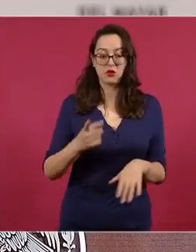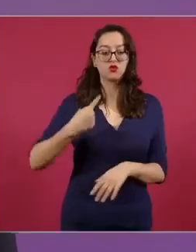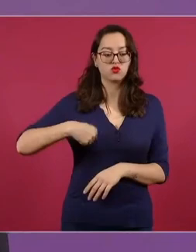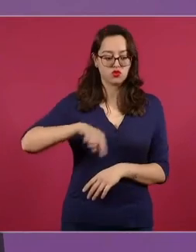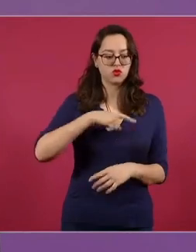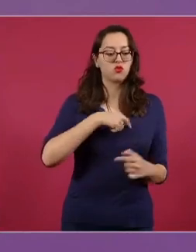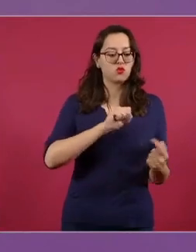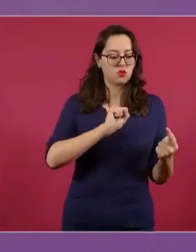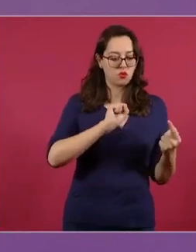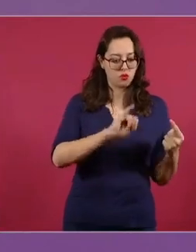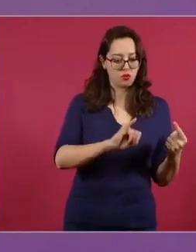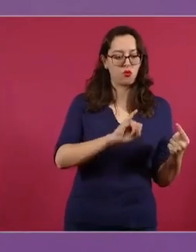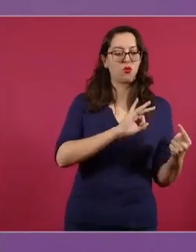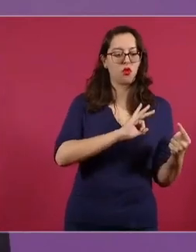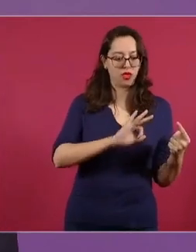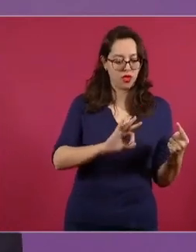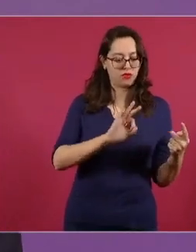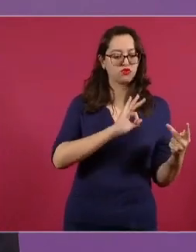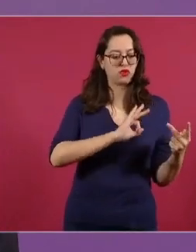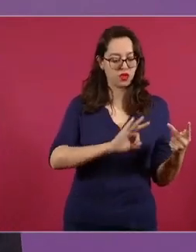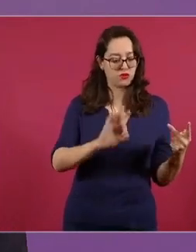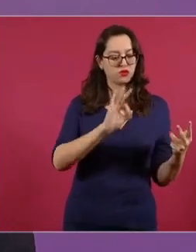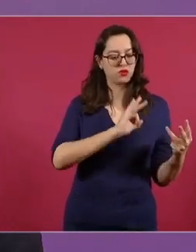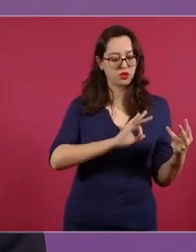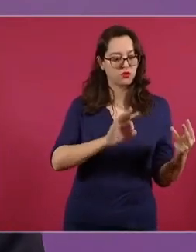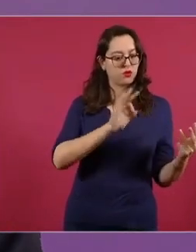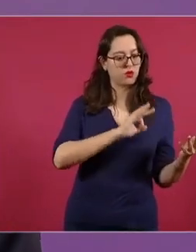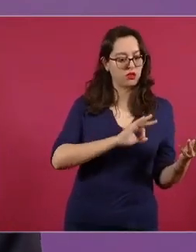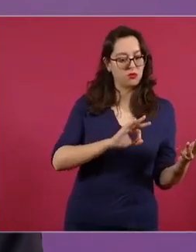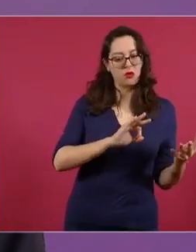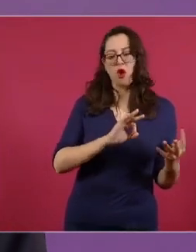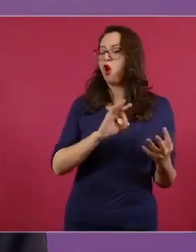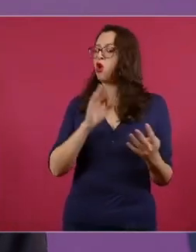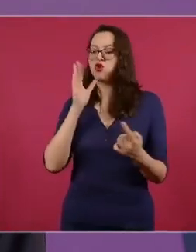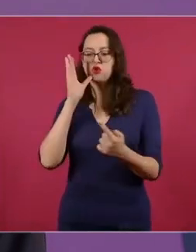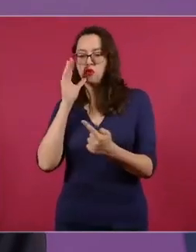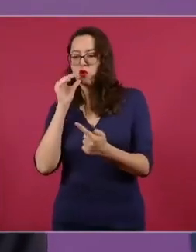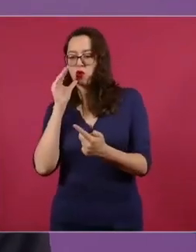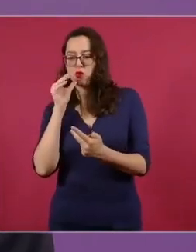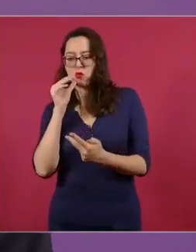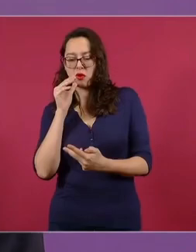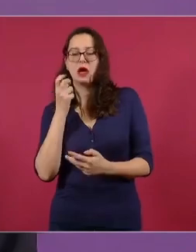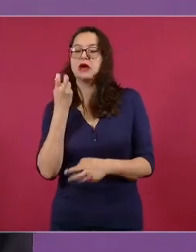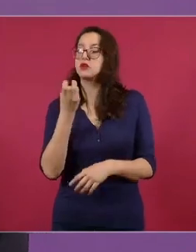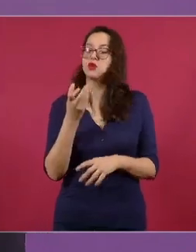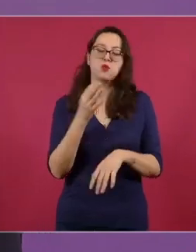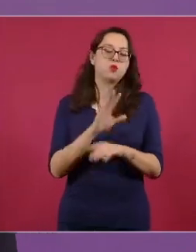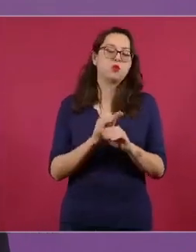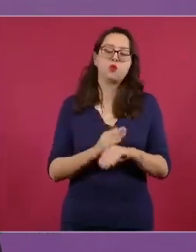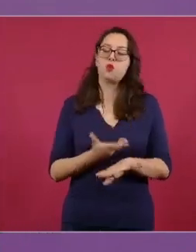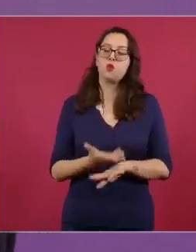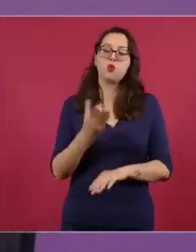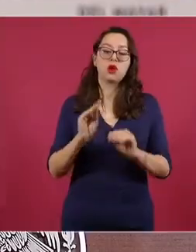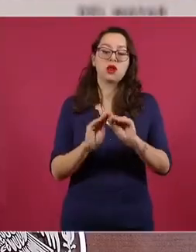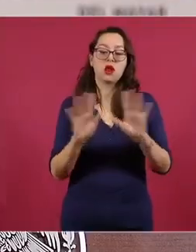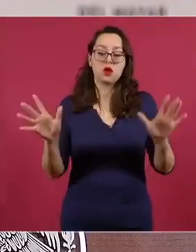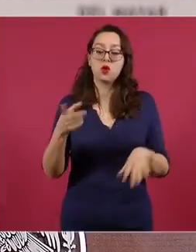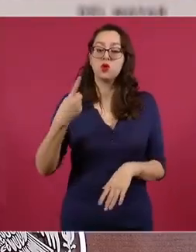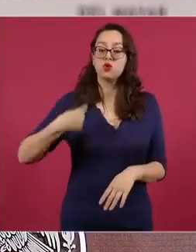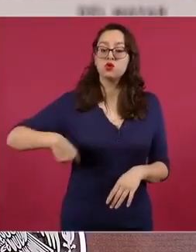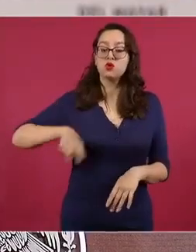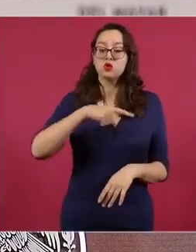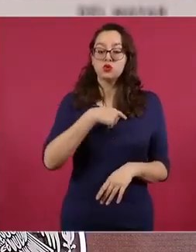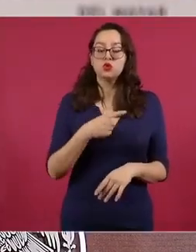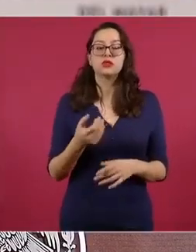y colaboramos con todas las autoridades del país, no solo el Ministerio Público de la Federación, los ministerios